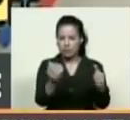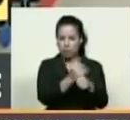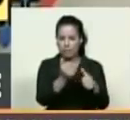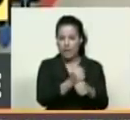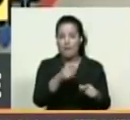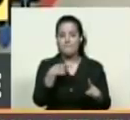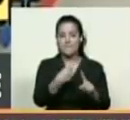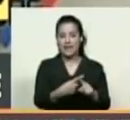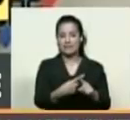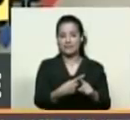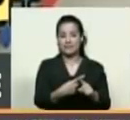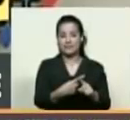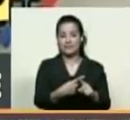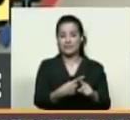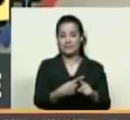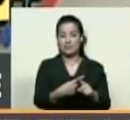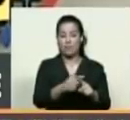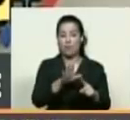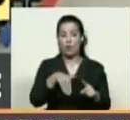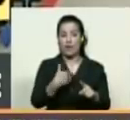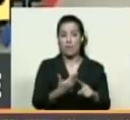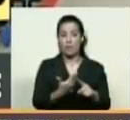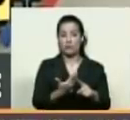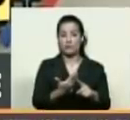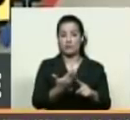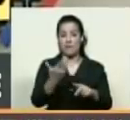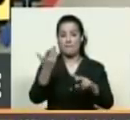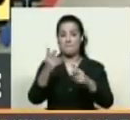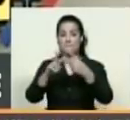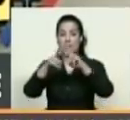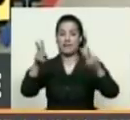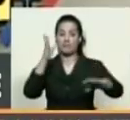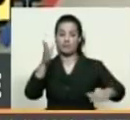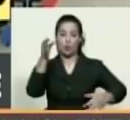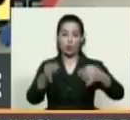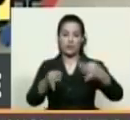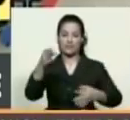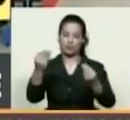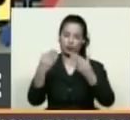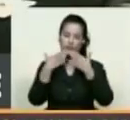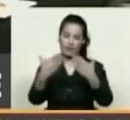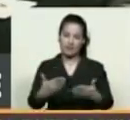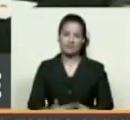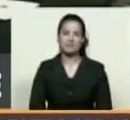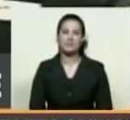que también podamos llegar a la paz a través de la justicia. Muchas gracias.